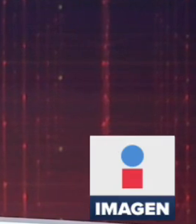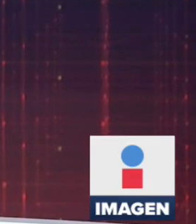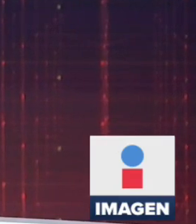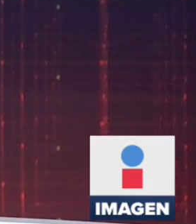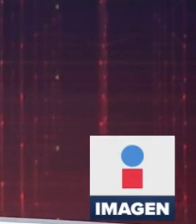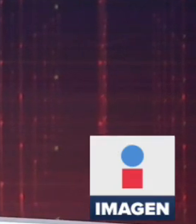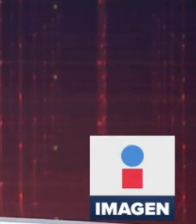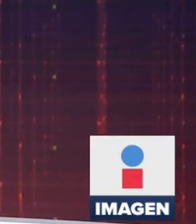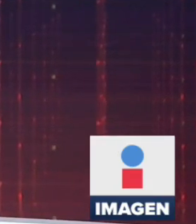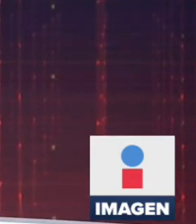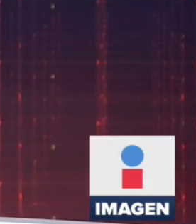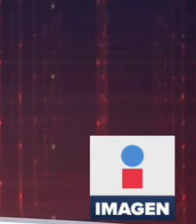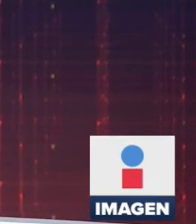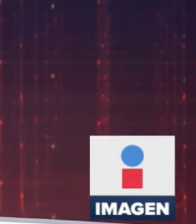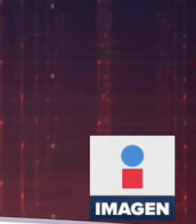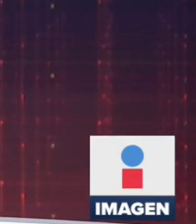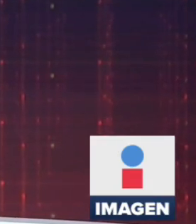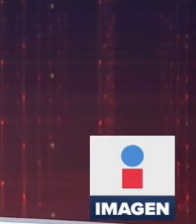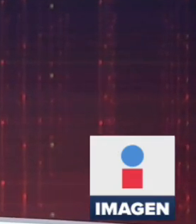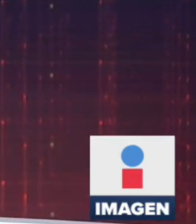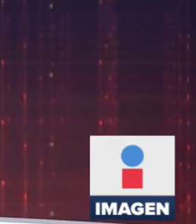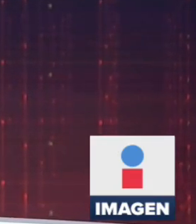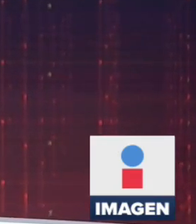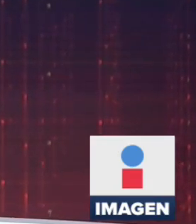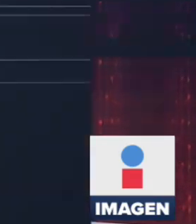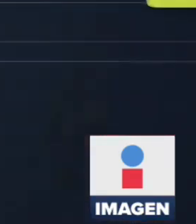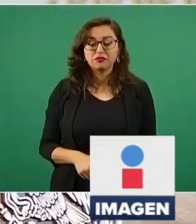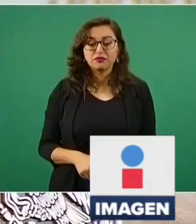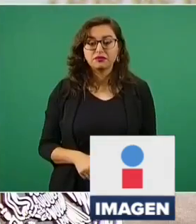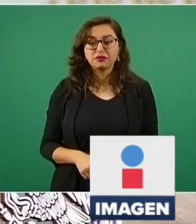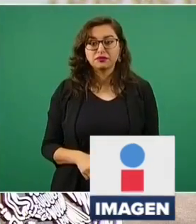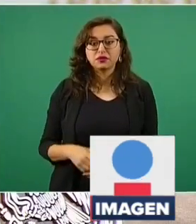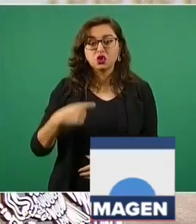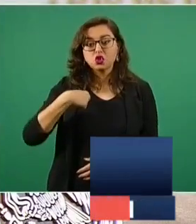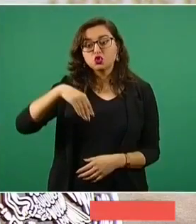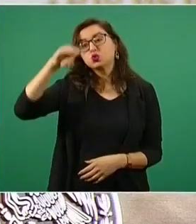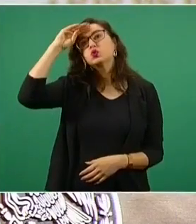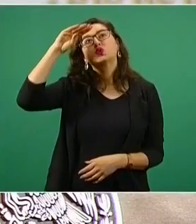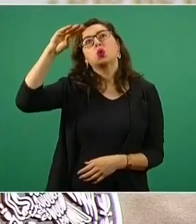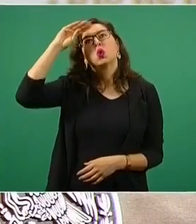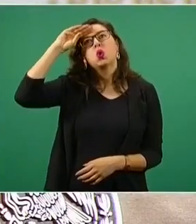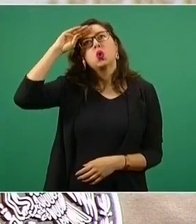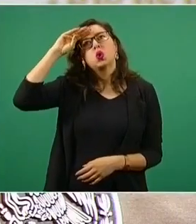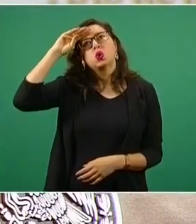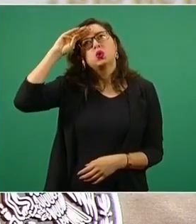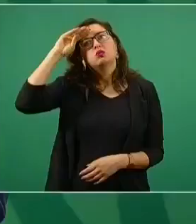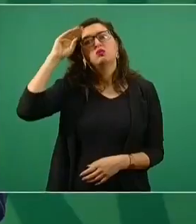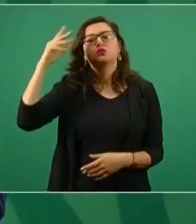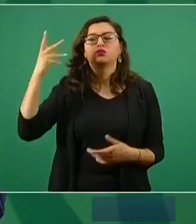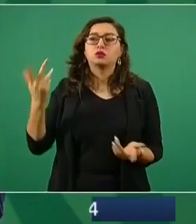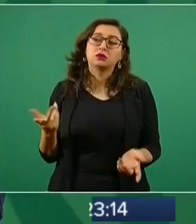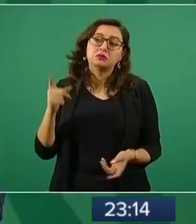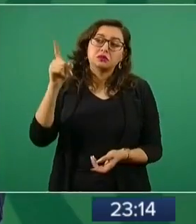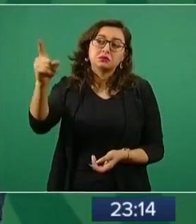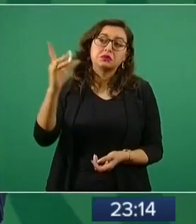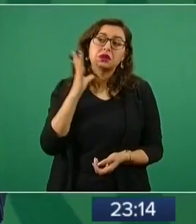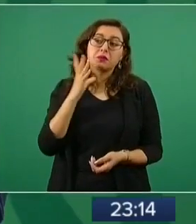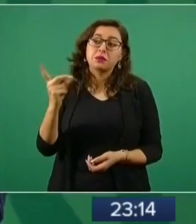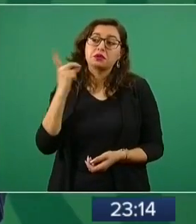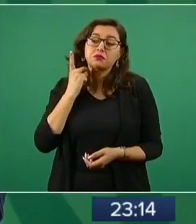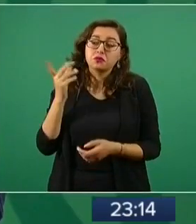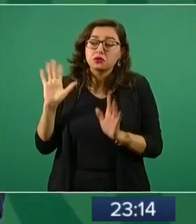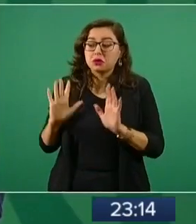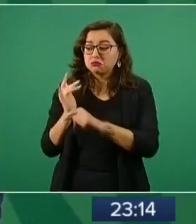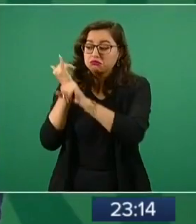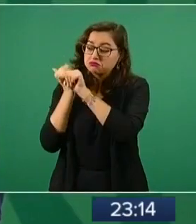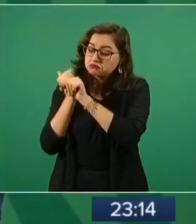en todo caso permanecer en el cargo. Solo dijo esto. Yo pienso que en la Cámara de Diputados se va a llevar a